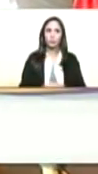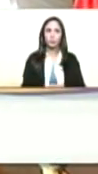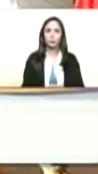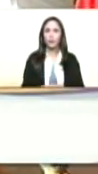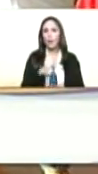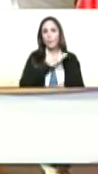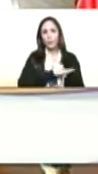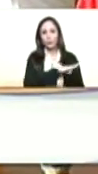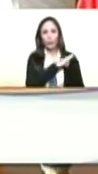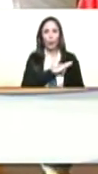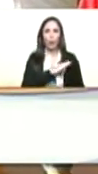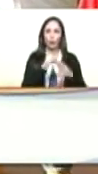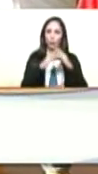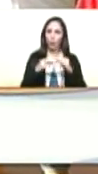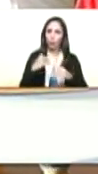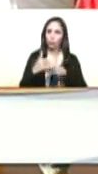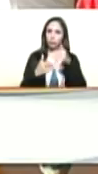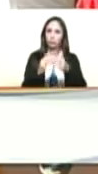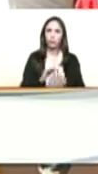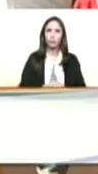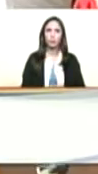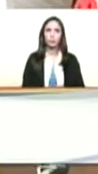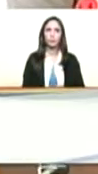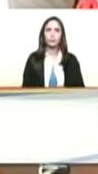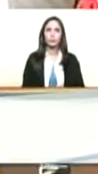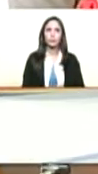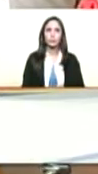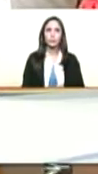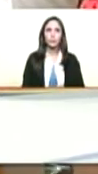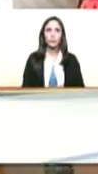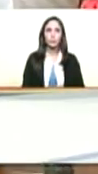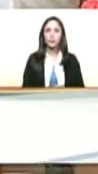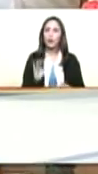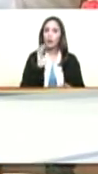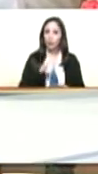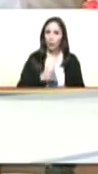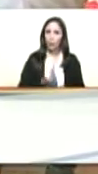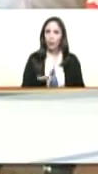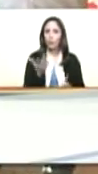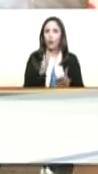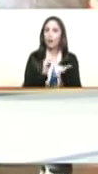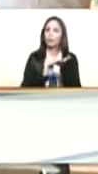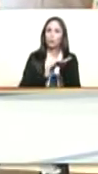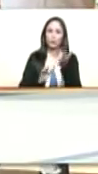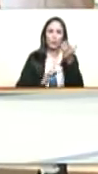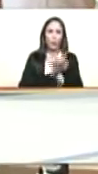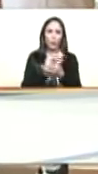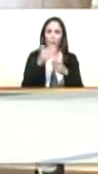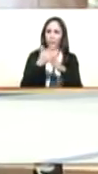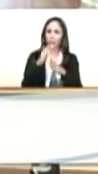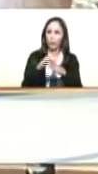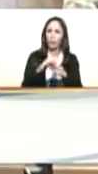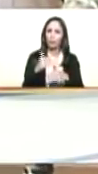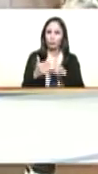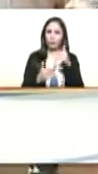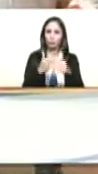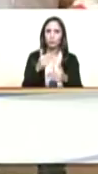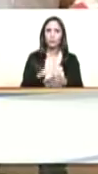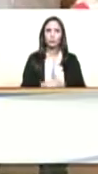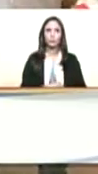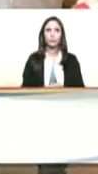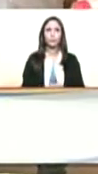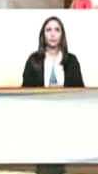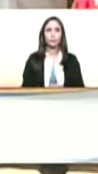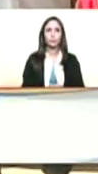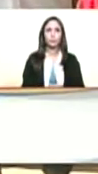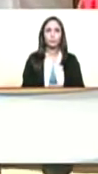grandes misiones, que le permiten a nuestro pueblo transitar el tiempo de guerra económica, resistir,